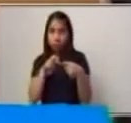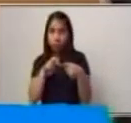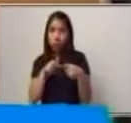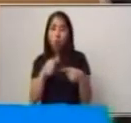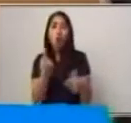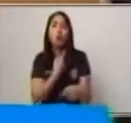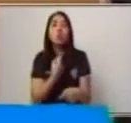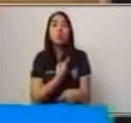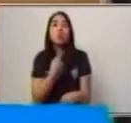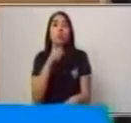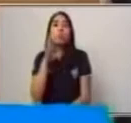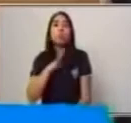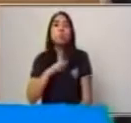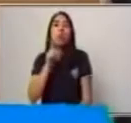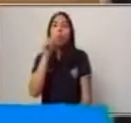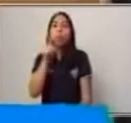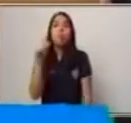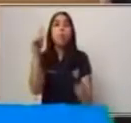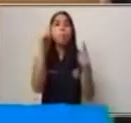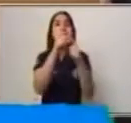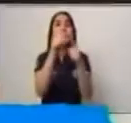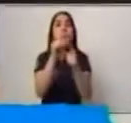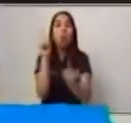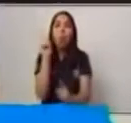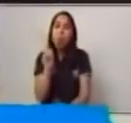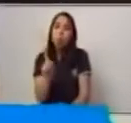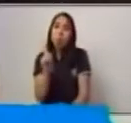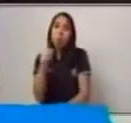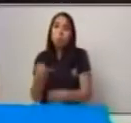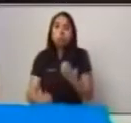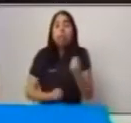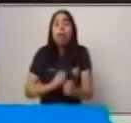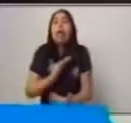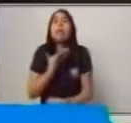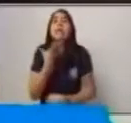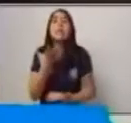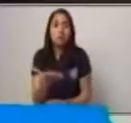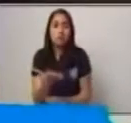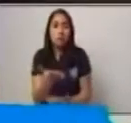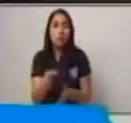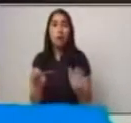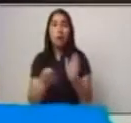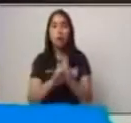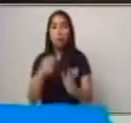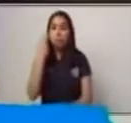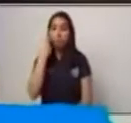expresión. Tenemos acá algunos ejemplos. Llueve.